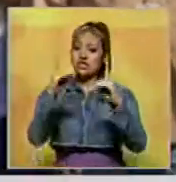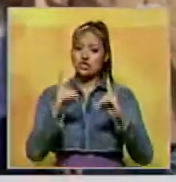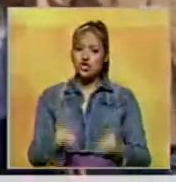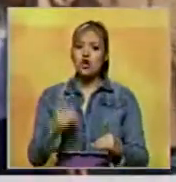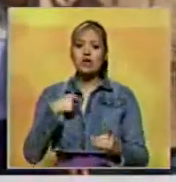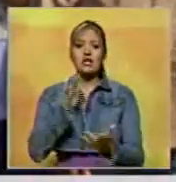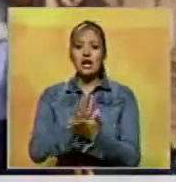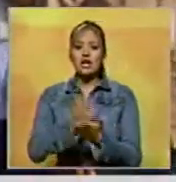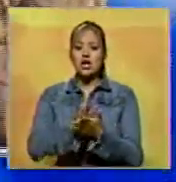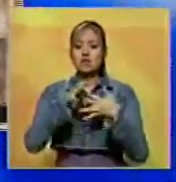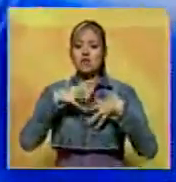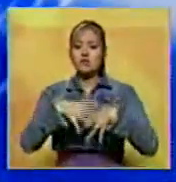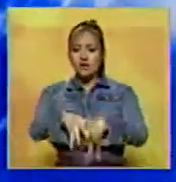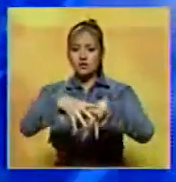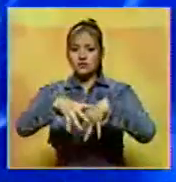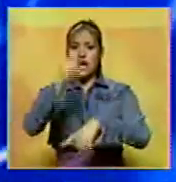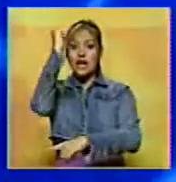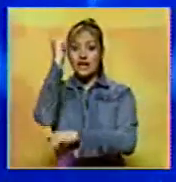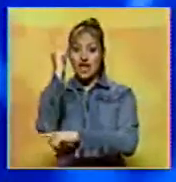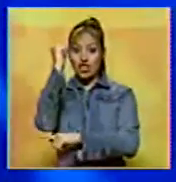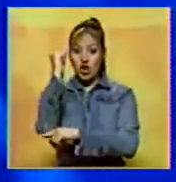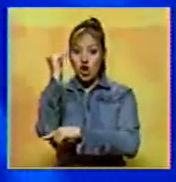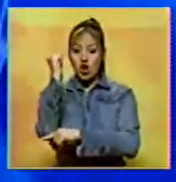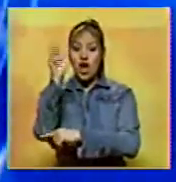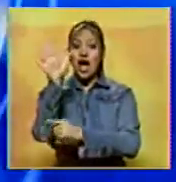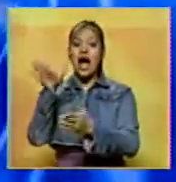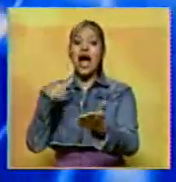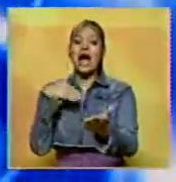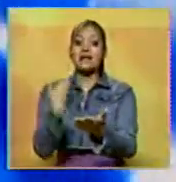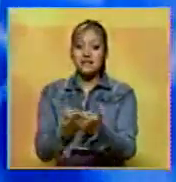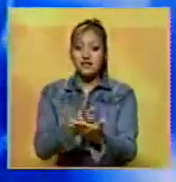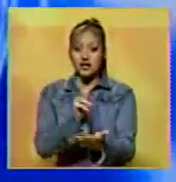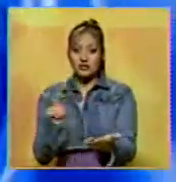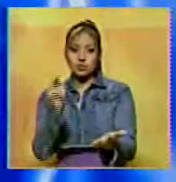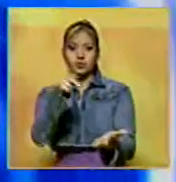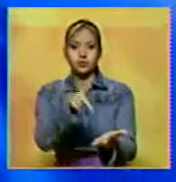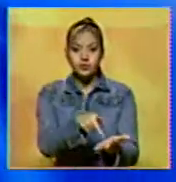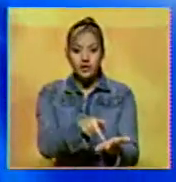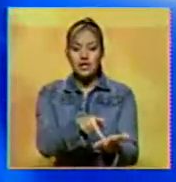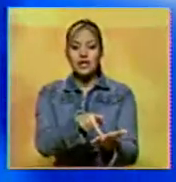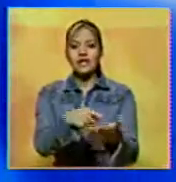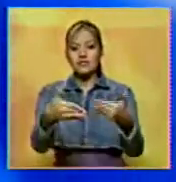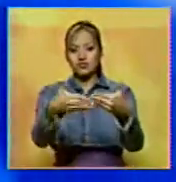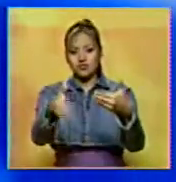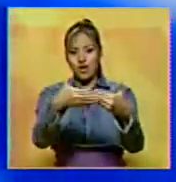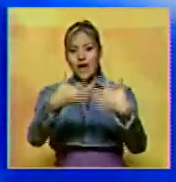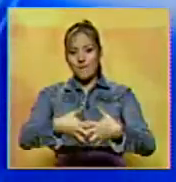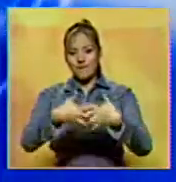paso Morrocoy desde la redoma de Otilio y van a llegar hasta los portones de